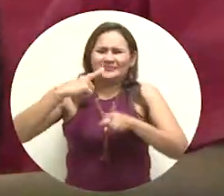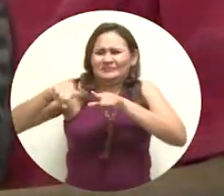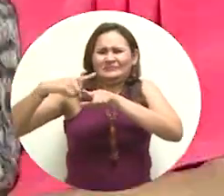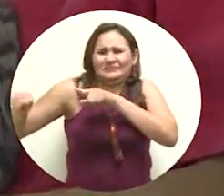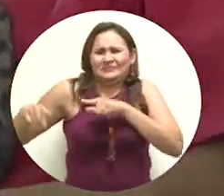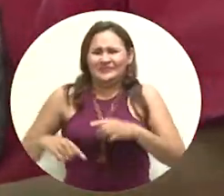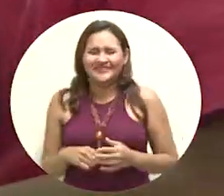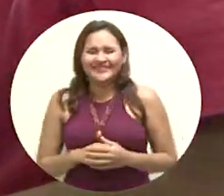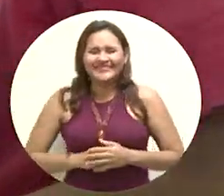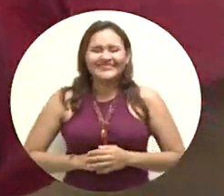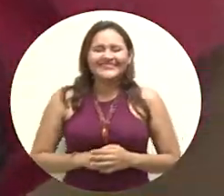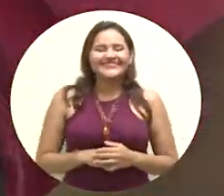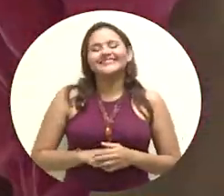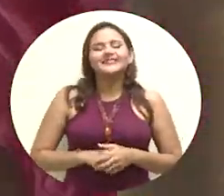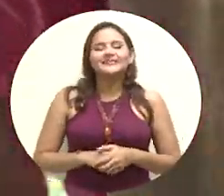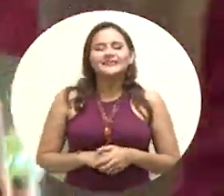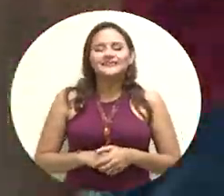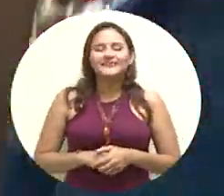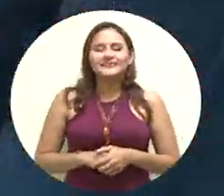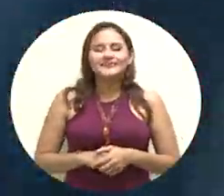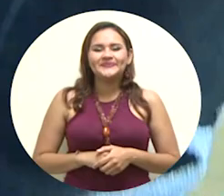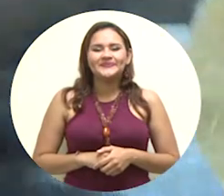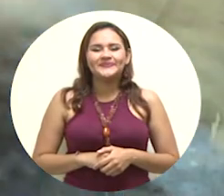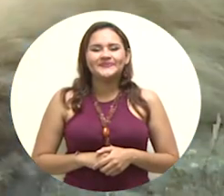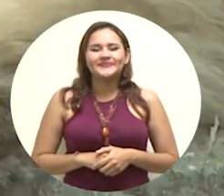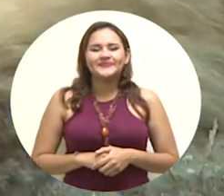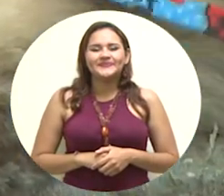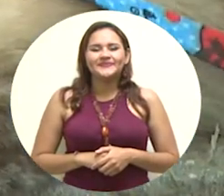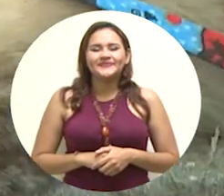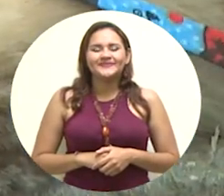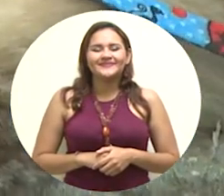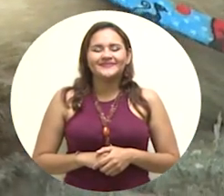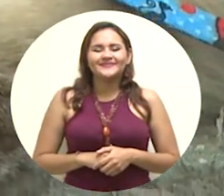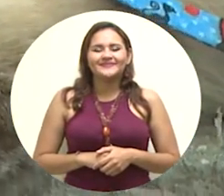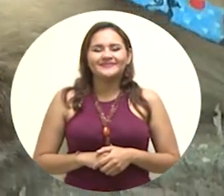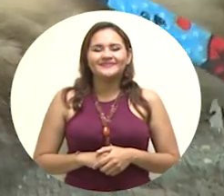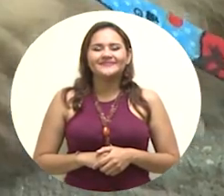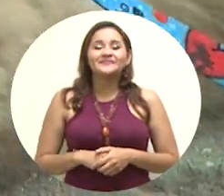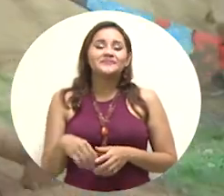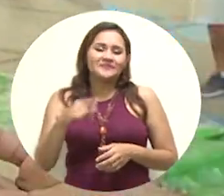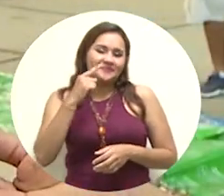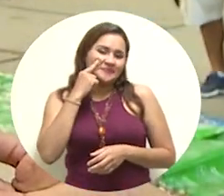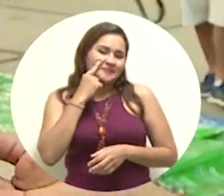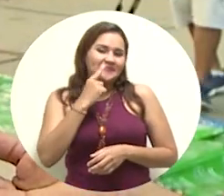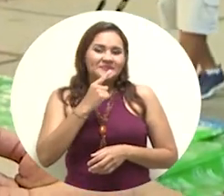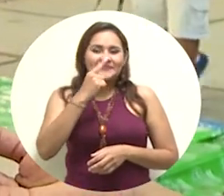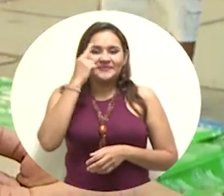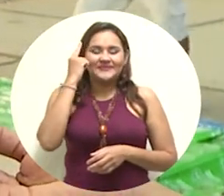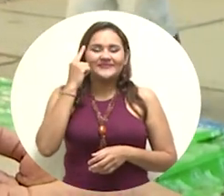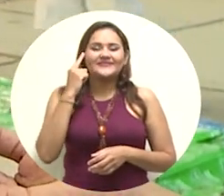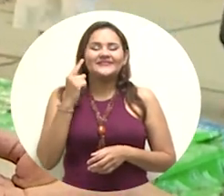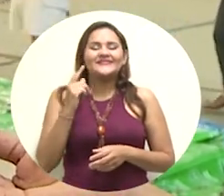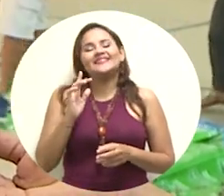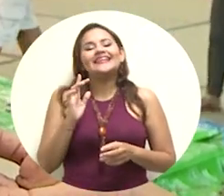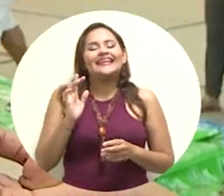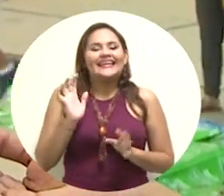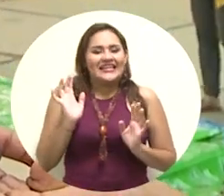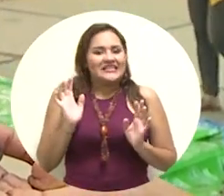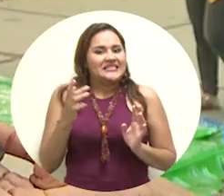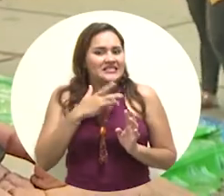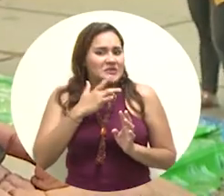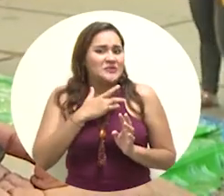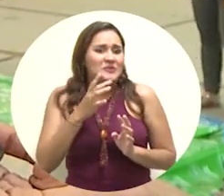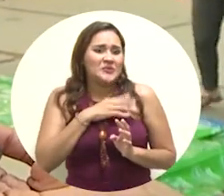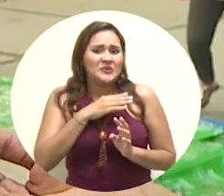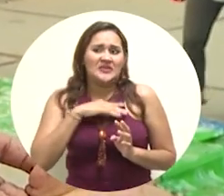Es la primera exposición felina que hicimos y nos fue muy bien. Realmente las personas estuvieron muy a gusto y muy satisfechos con